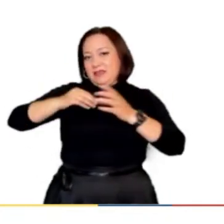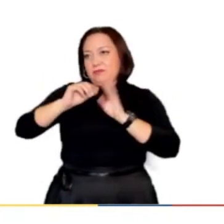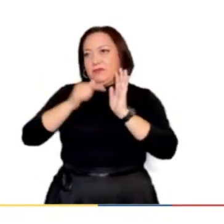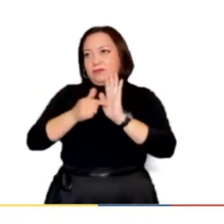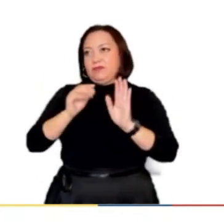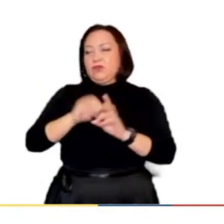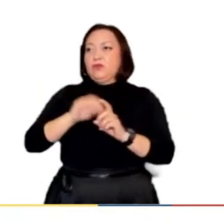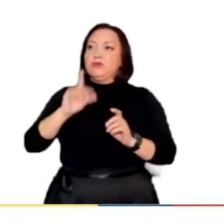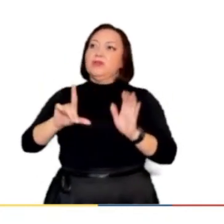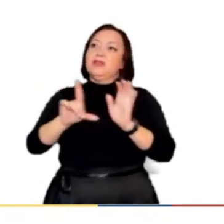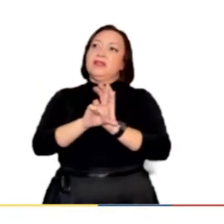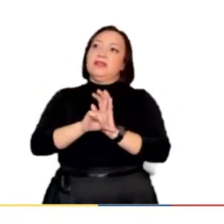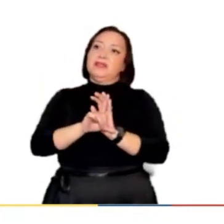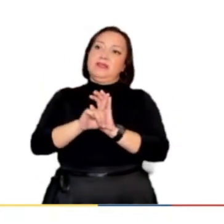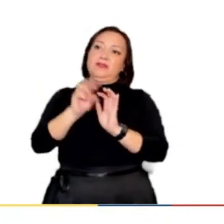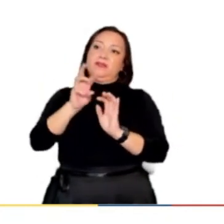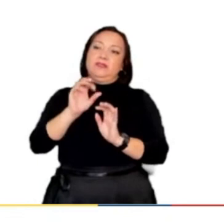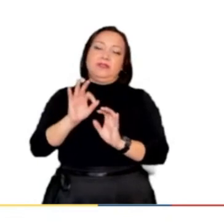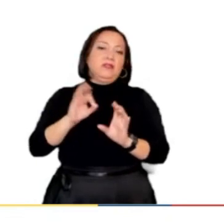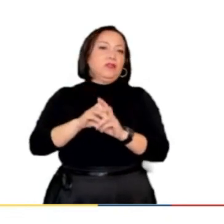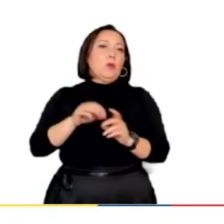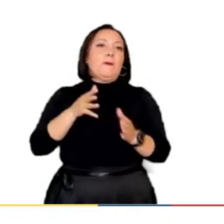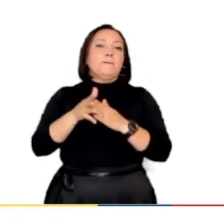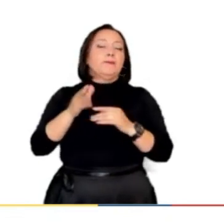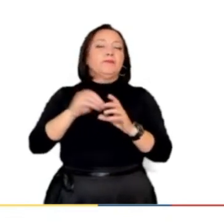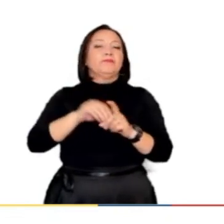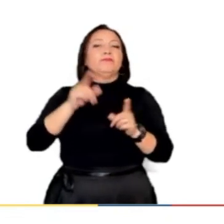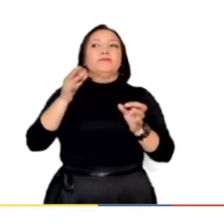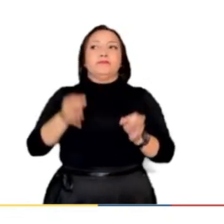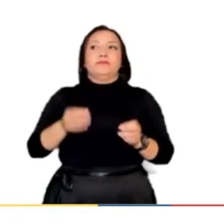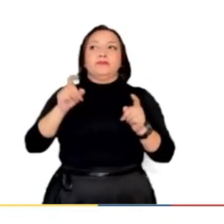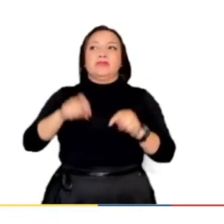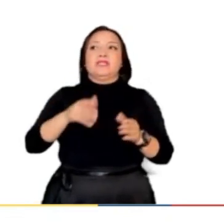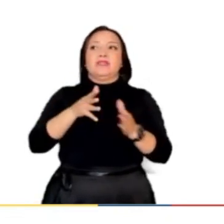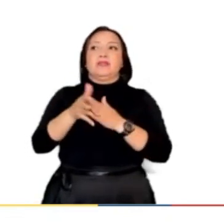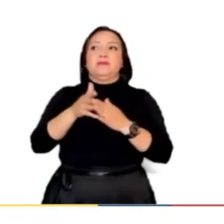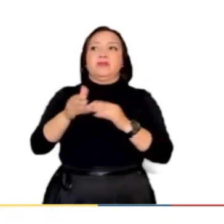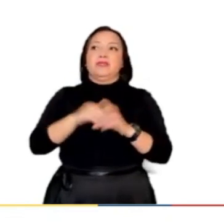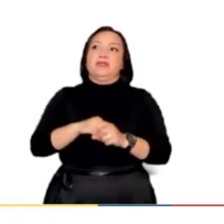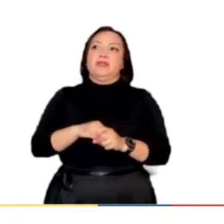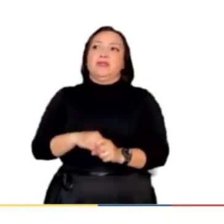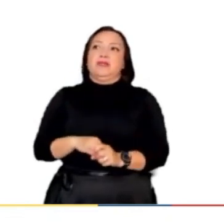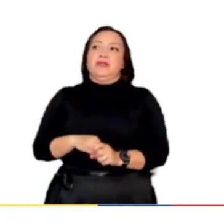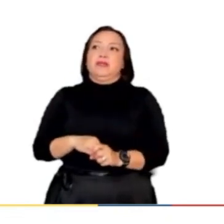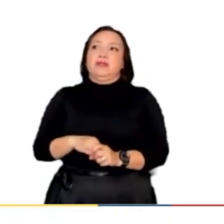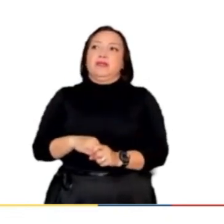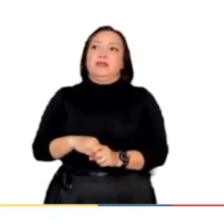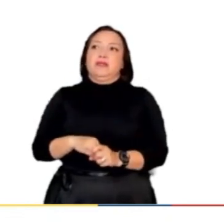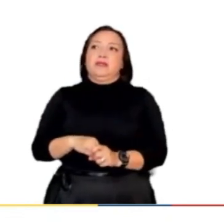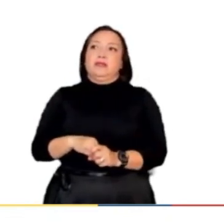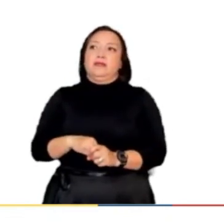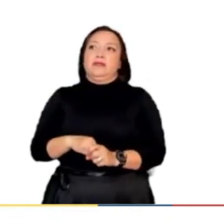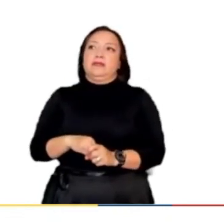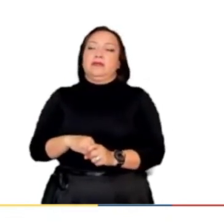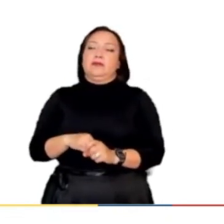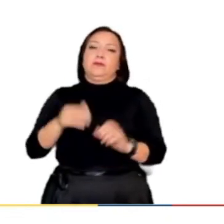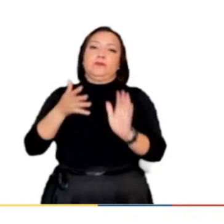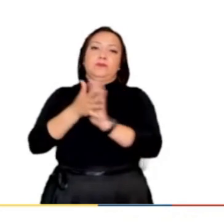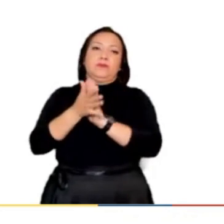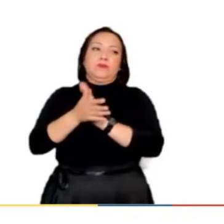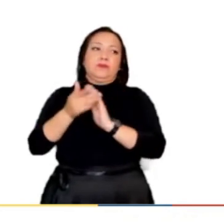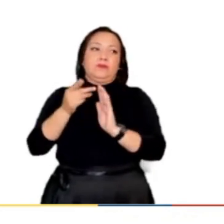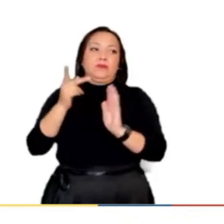183, y claramente pues se aplicaban las normas aplicables a la resolución 8 del